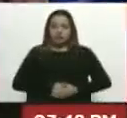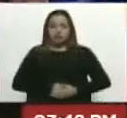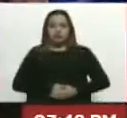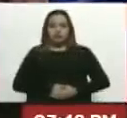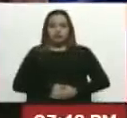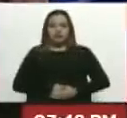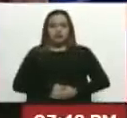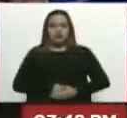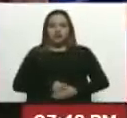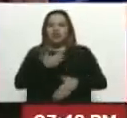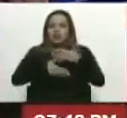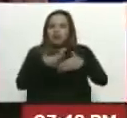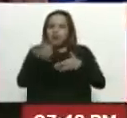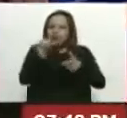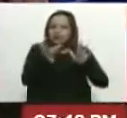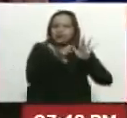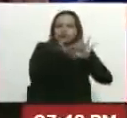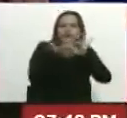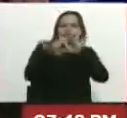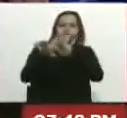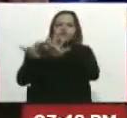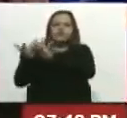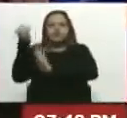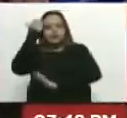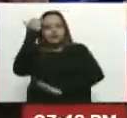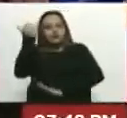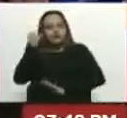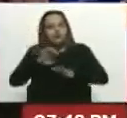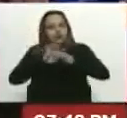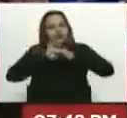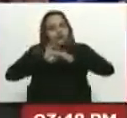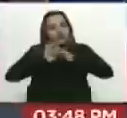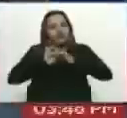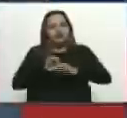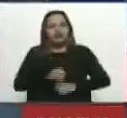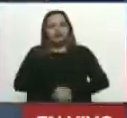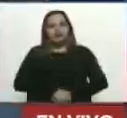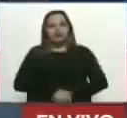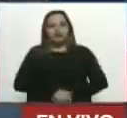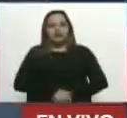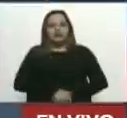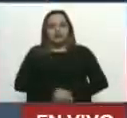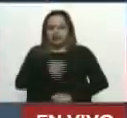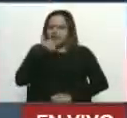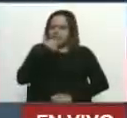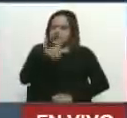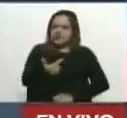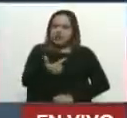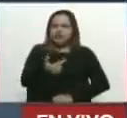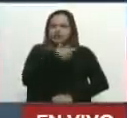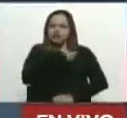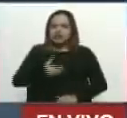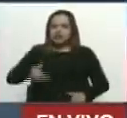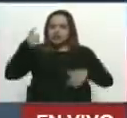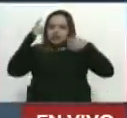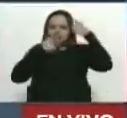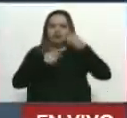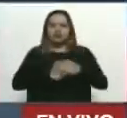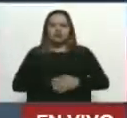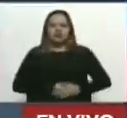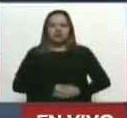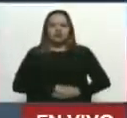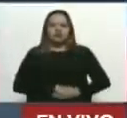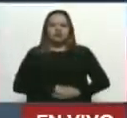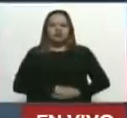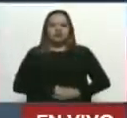iba acercando en una idea de unidad. Y decía el comandante Hugo Chávez,